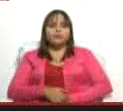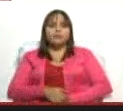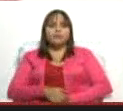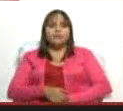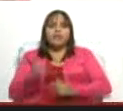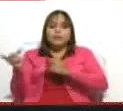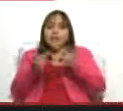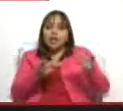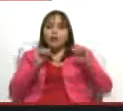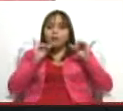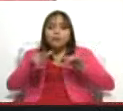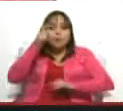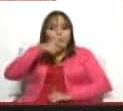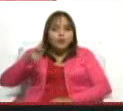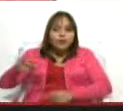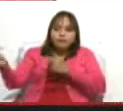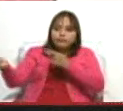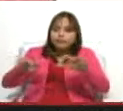se autoconvocó,